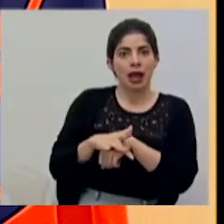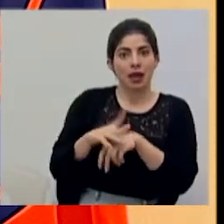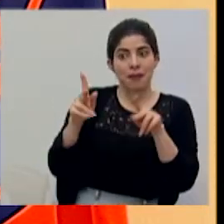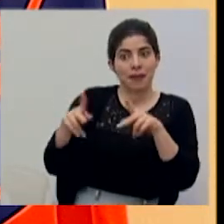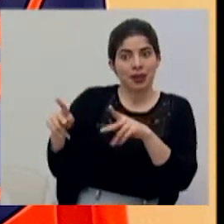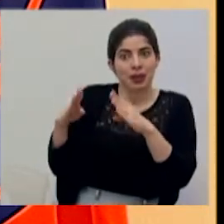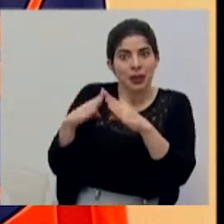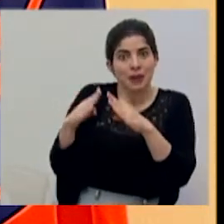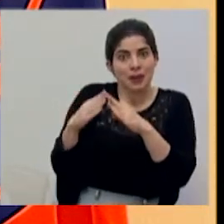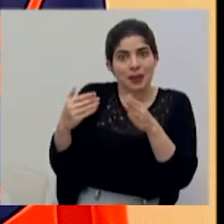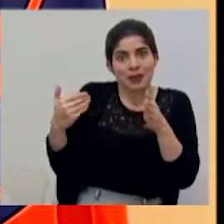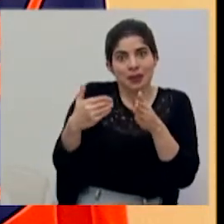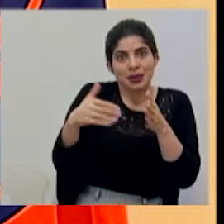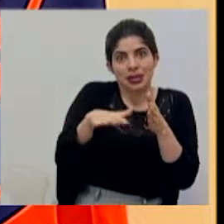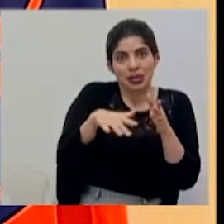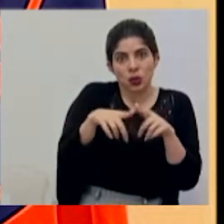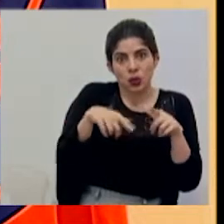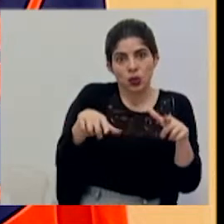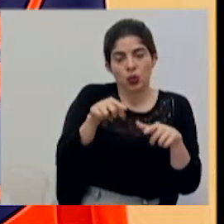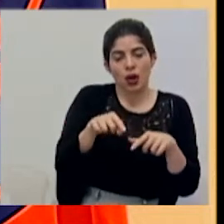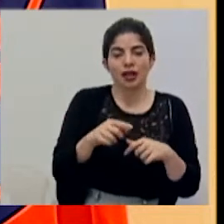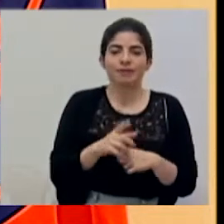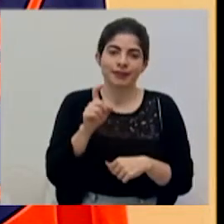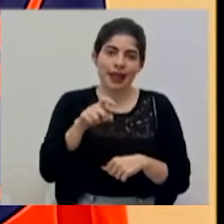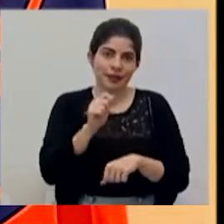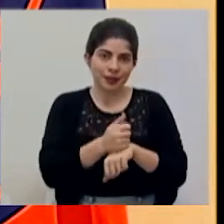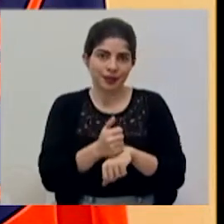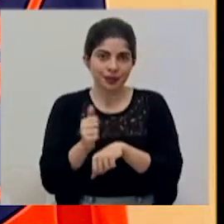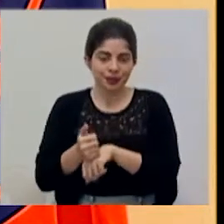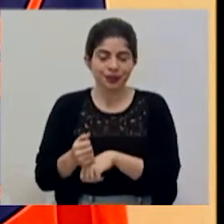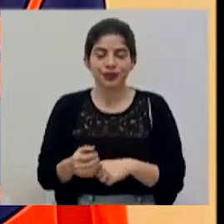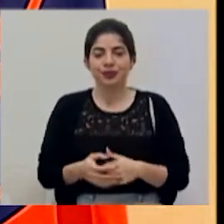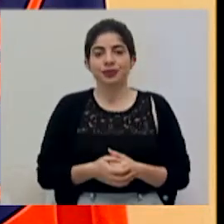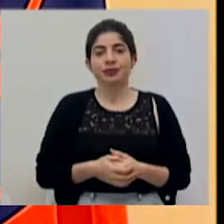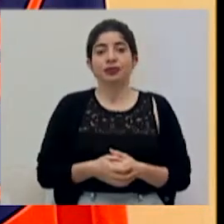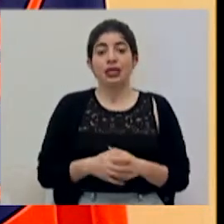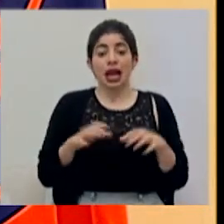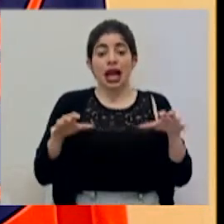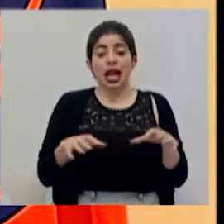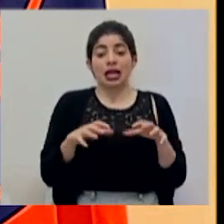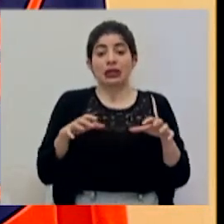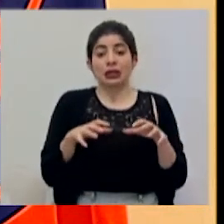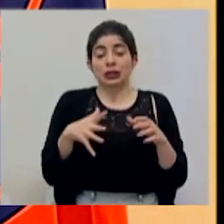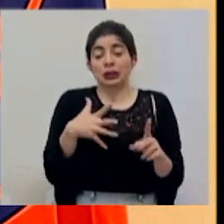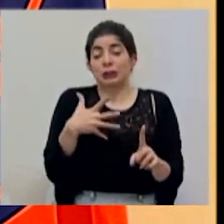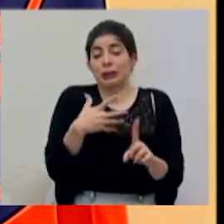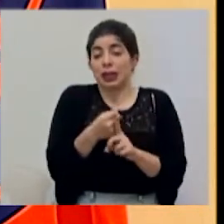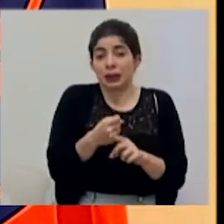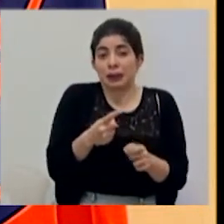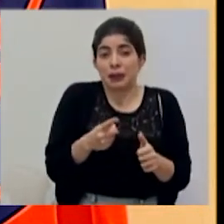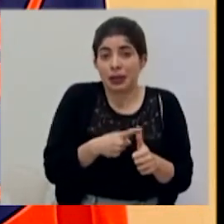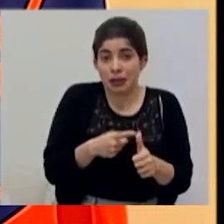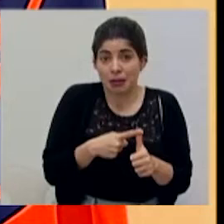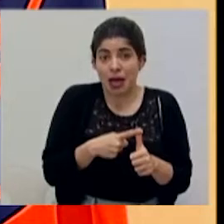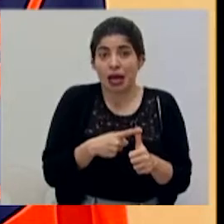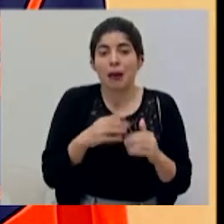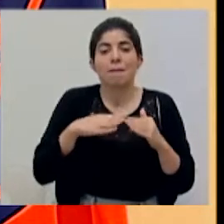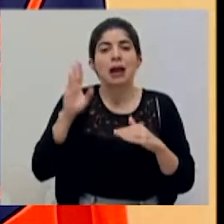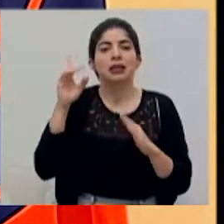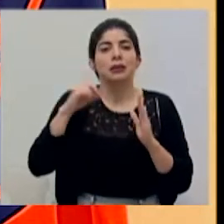están en estos sitios. Las acciones de primer impacto en este momento superan